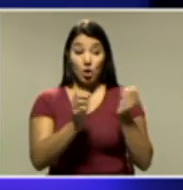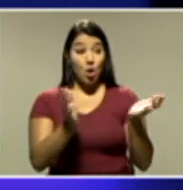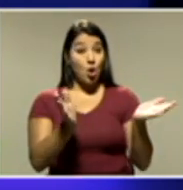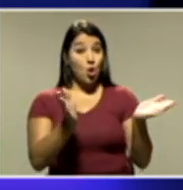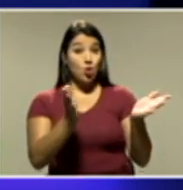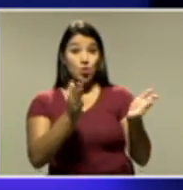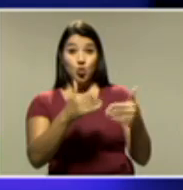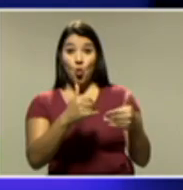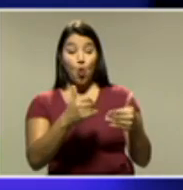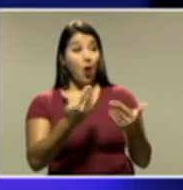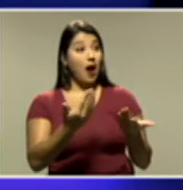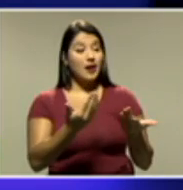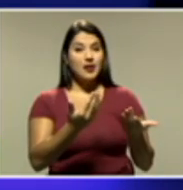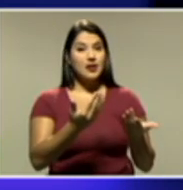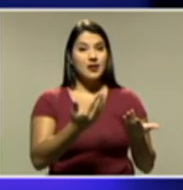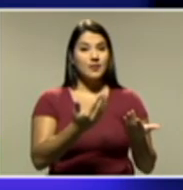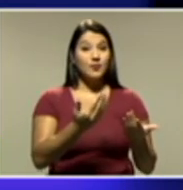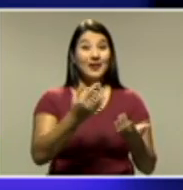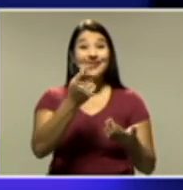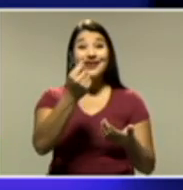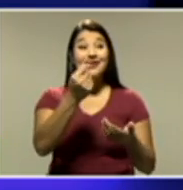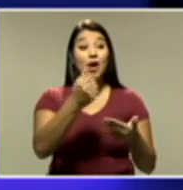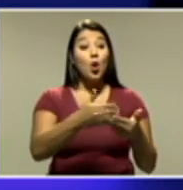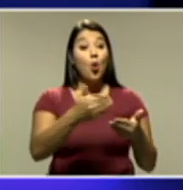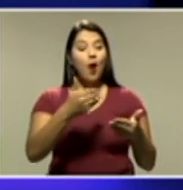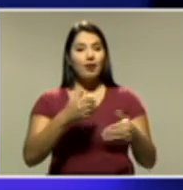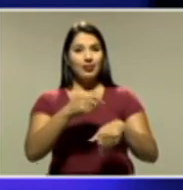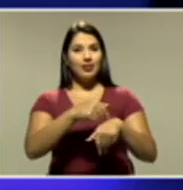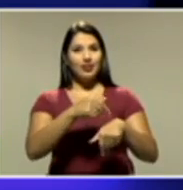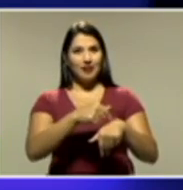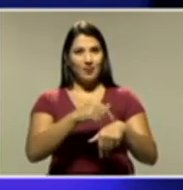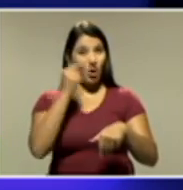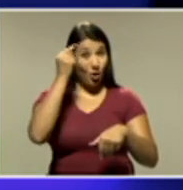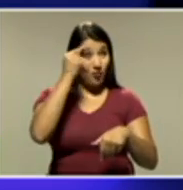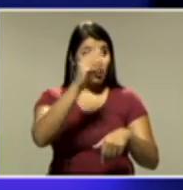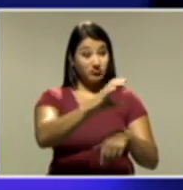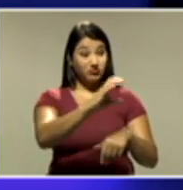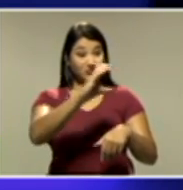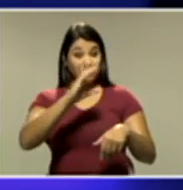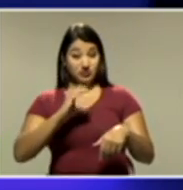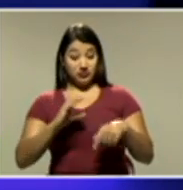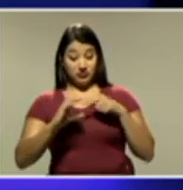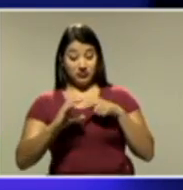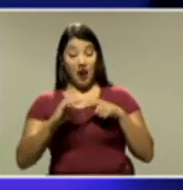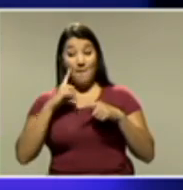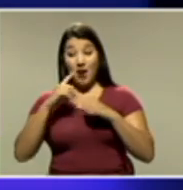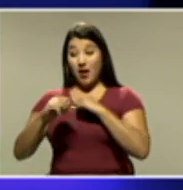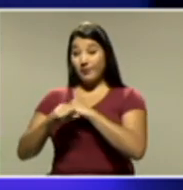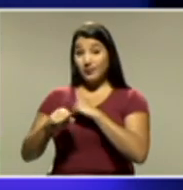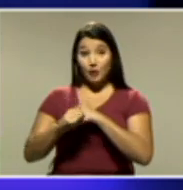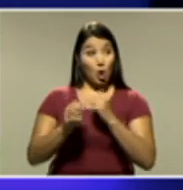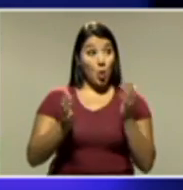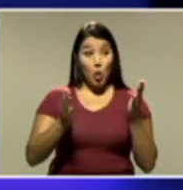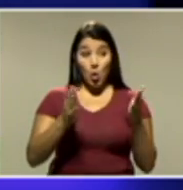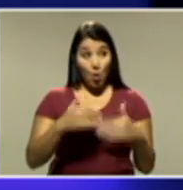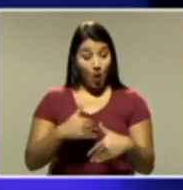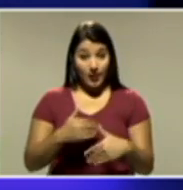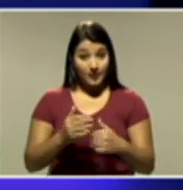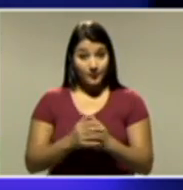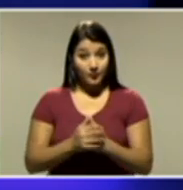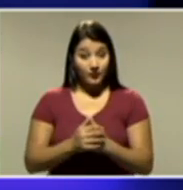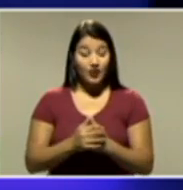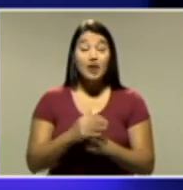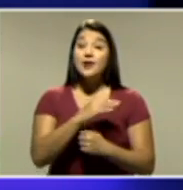de deuda política para preparar las campañas de cara a las municipales. Y